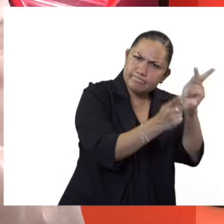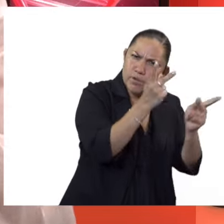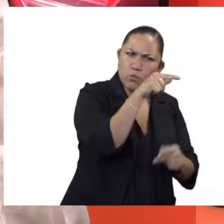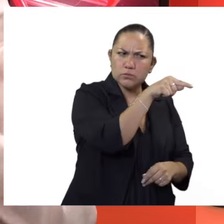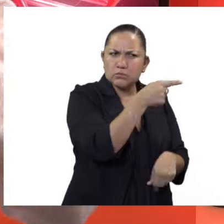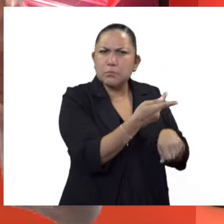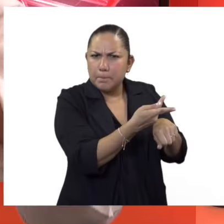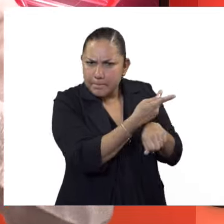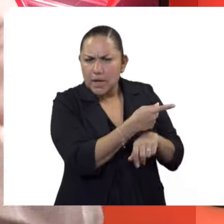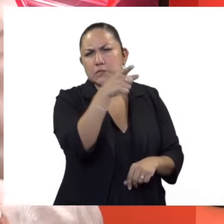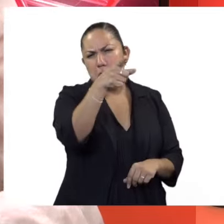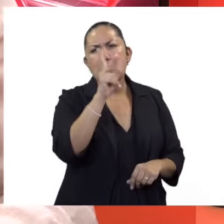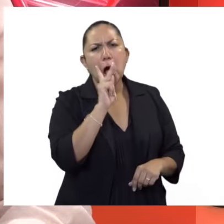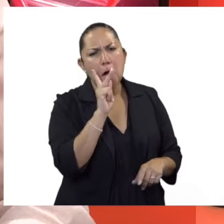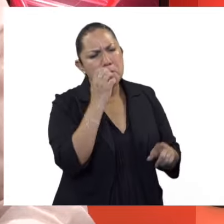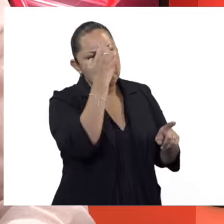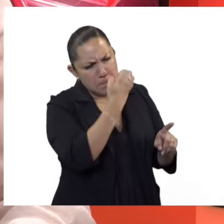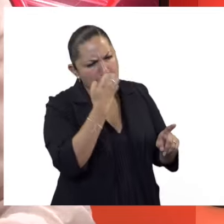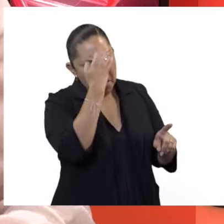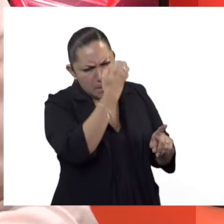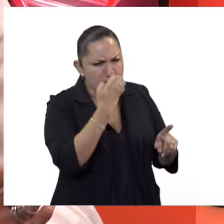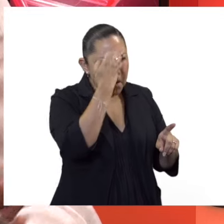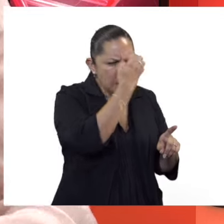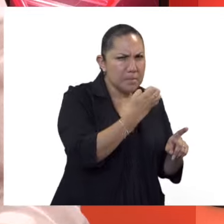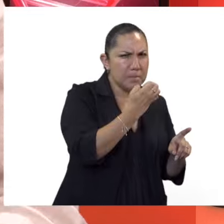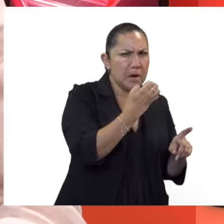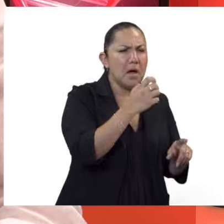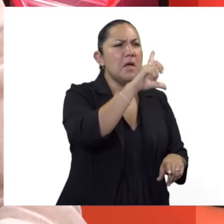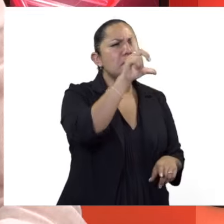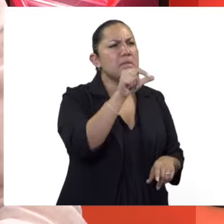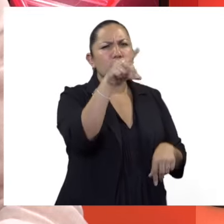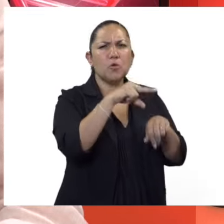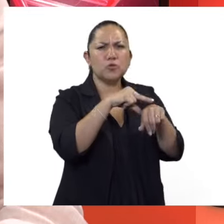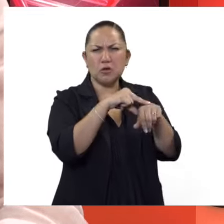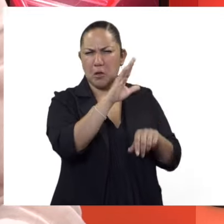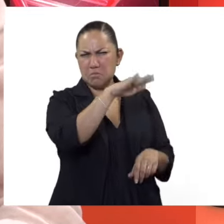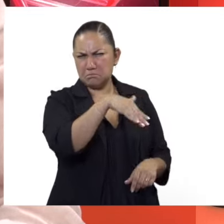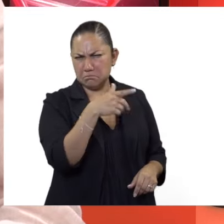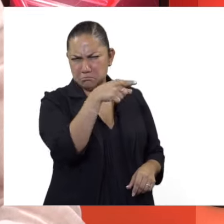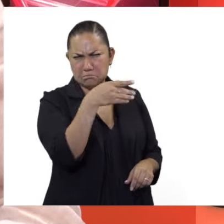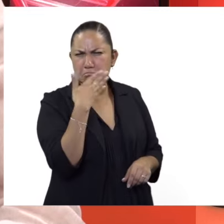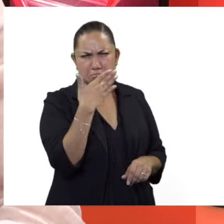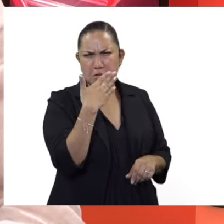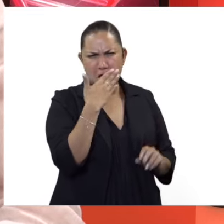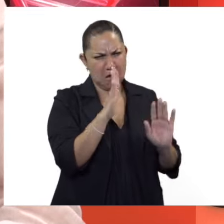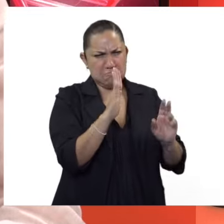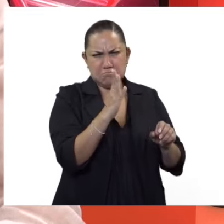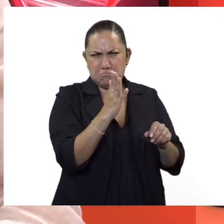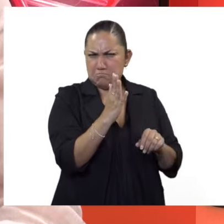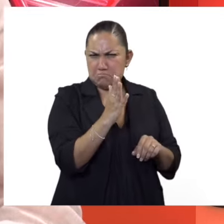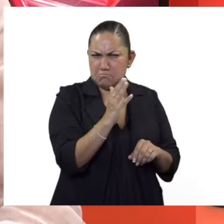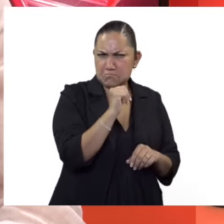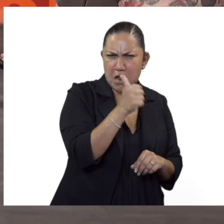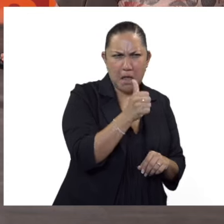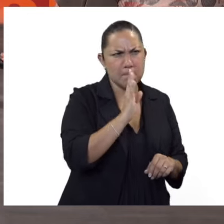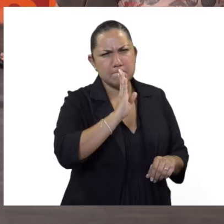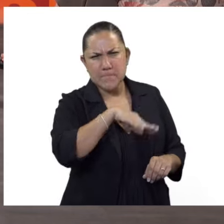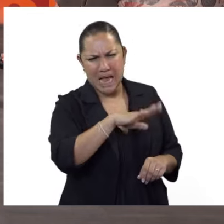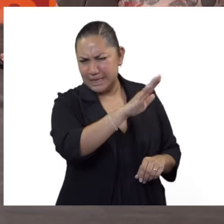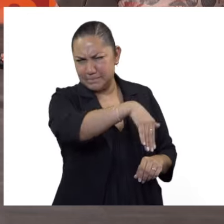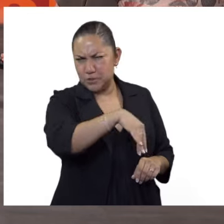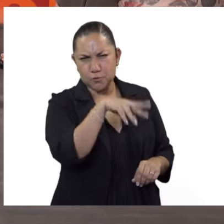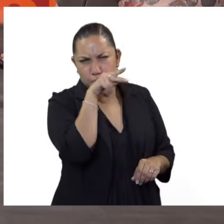y le hizo algunas pruebas movimientos dijo No este niño está perfecto este no tiene nada no te preocupes Eh